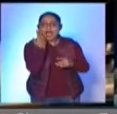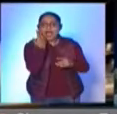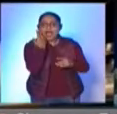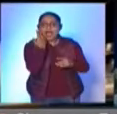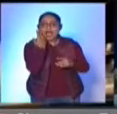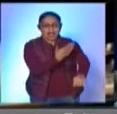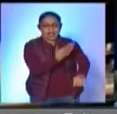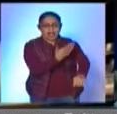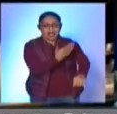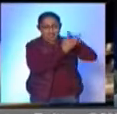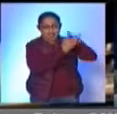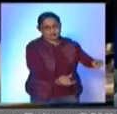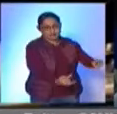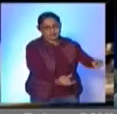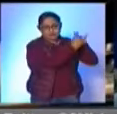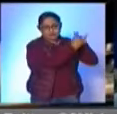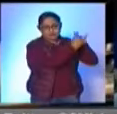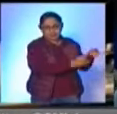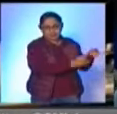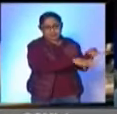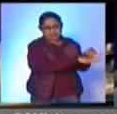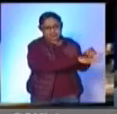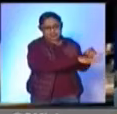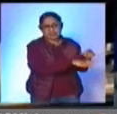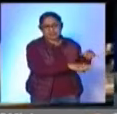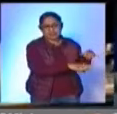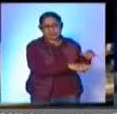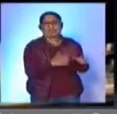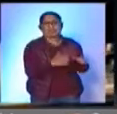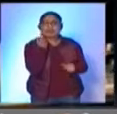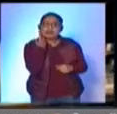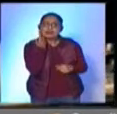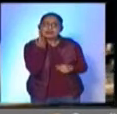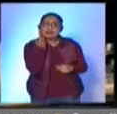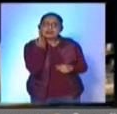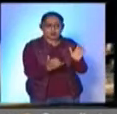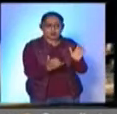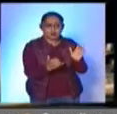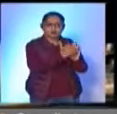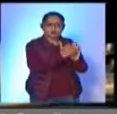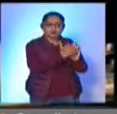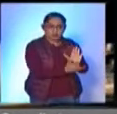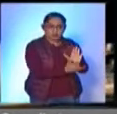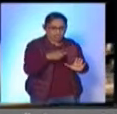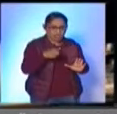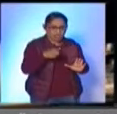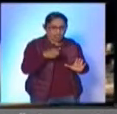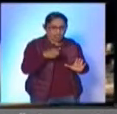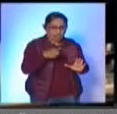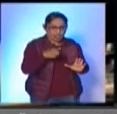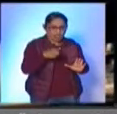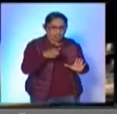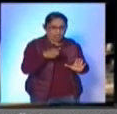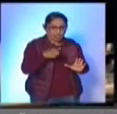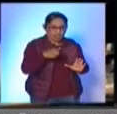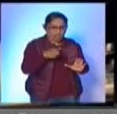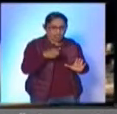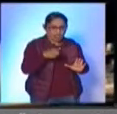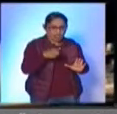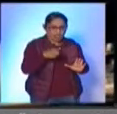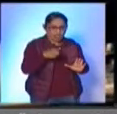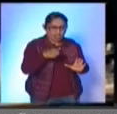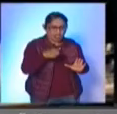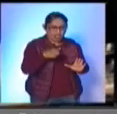medio del bosque, donde no se van a permitir terraplenes. Se va a construir sobre pilotes para no afectar los escurrimientos,